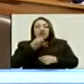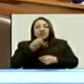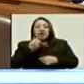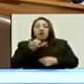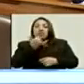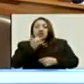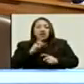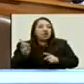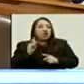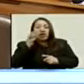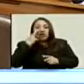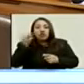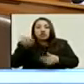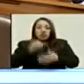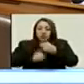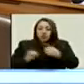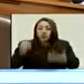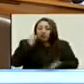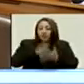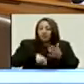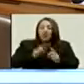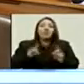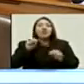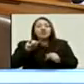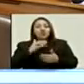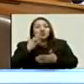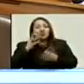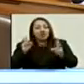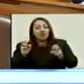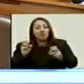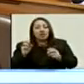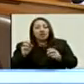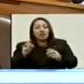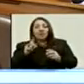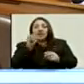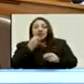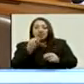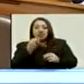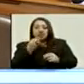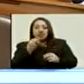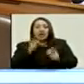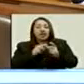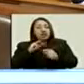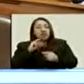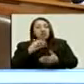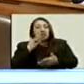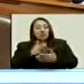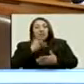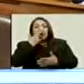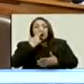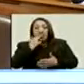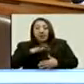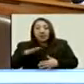a pesar que no ha sido reconocido por su padre, pero en una situación de alimentista. Esta situación de